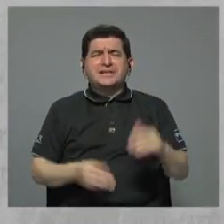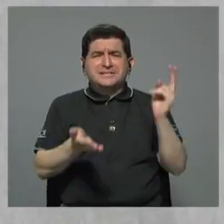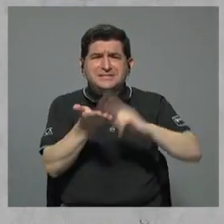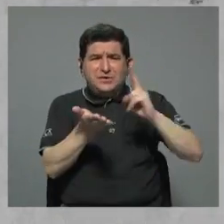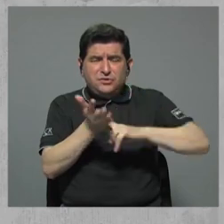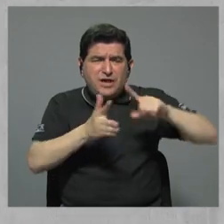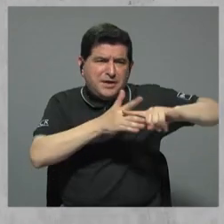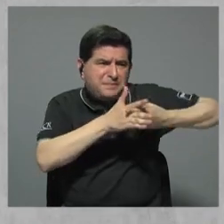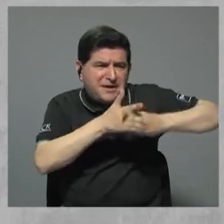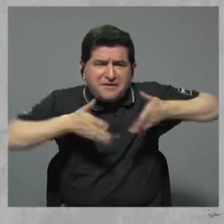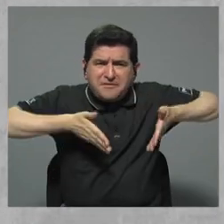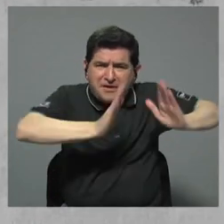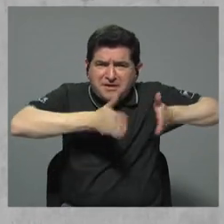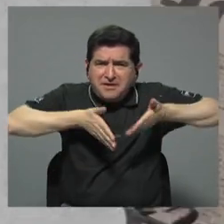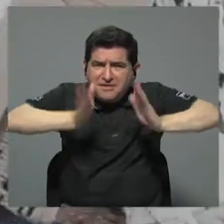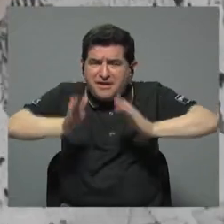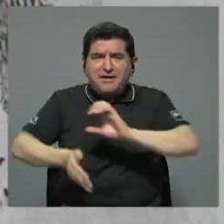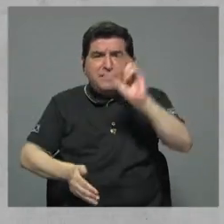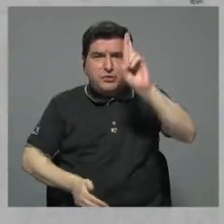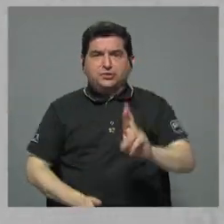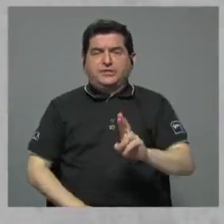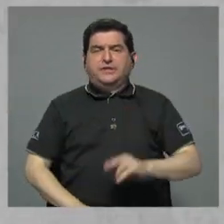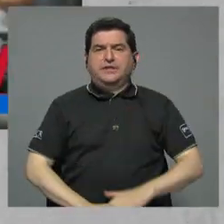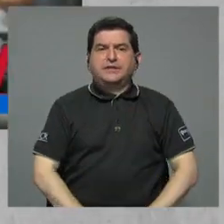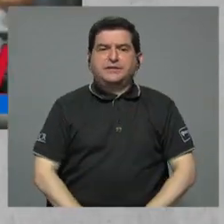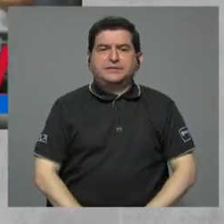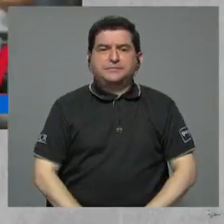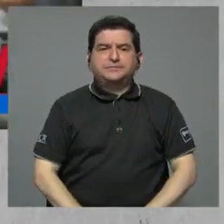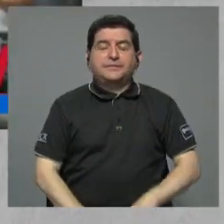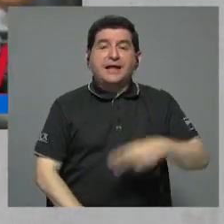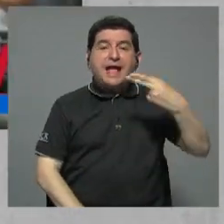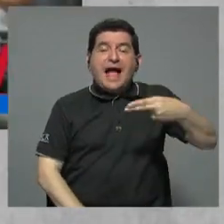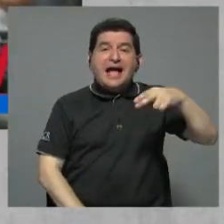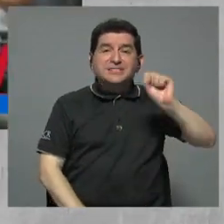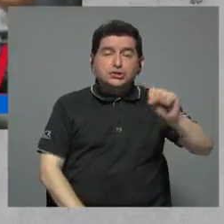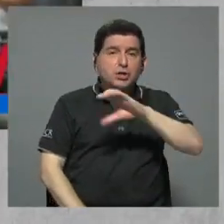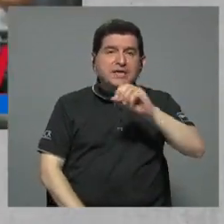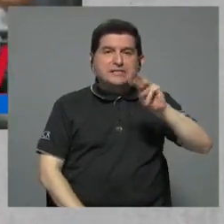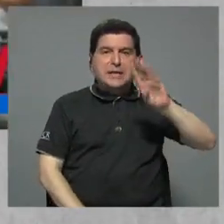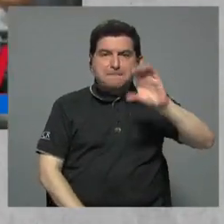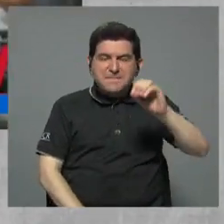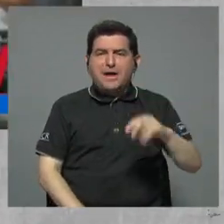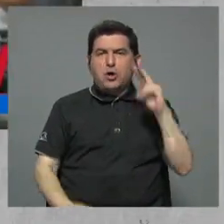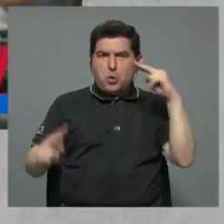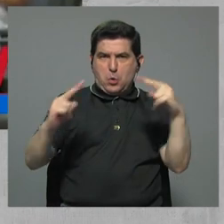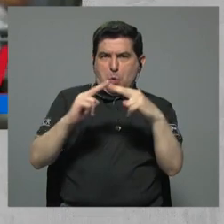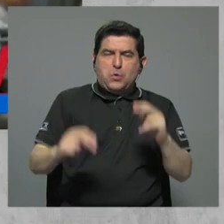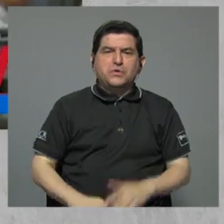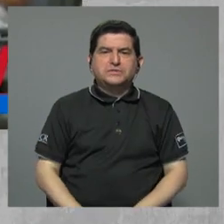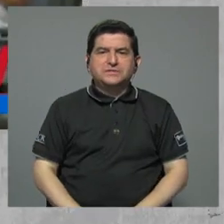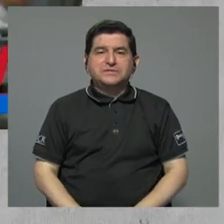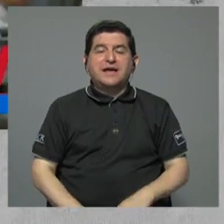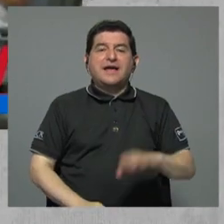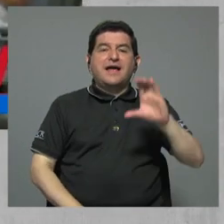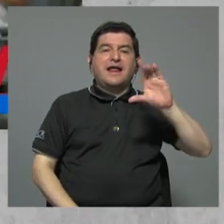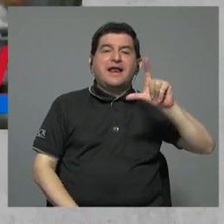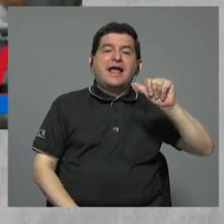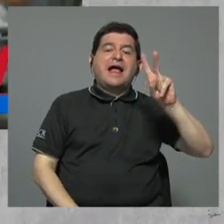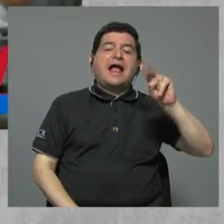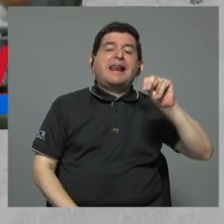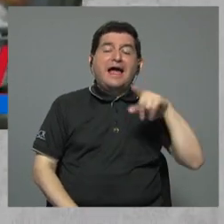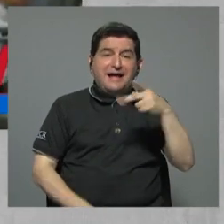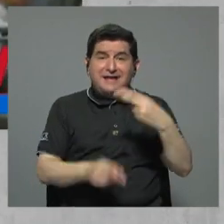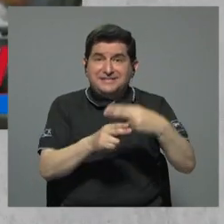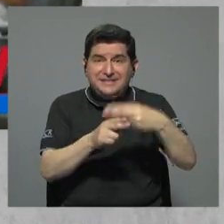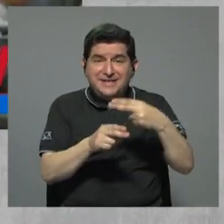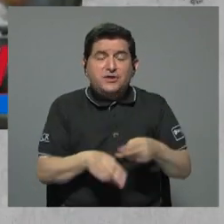mantenimiento de las carreteras costarricenses. A H. Solís y a Meco se les conoce como el clan. Así se